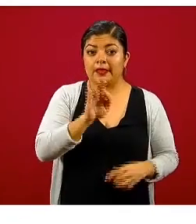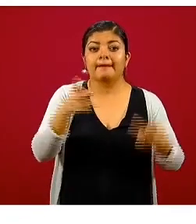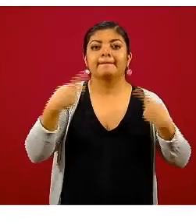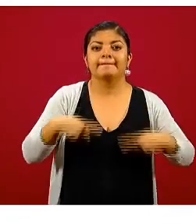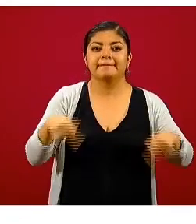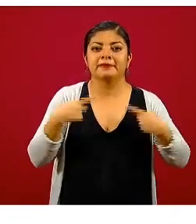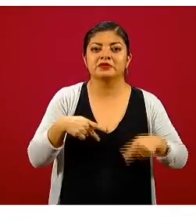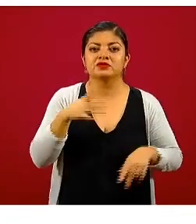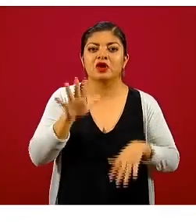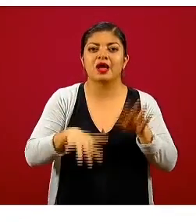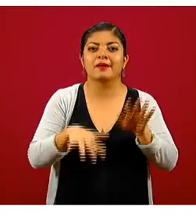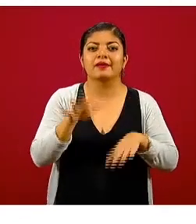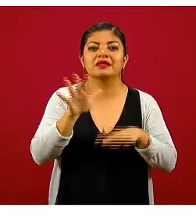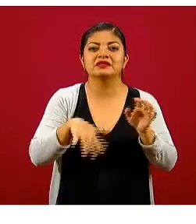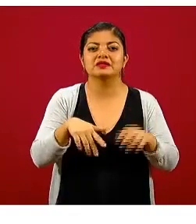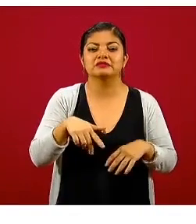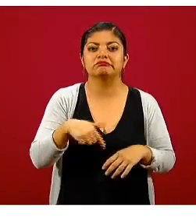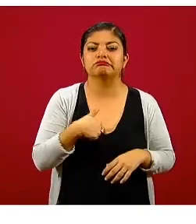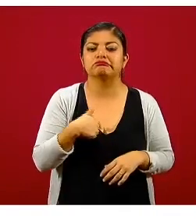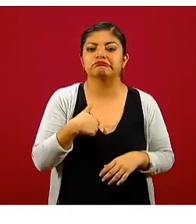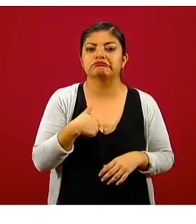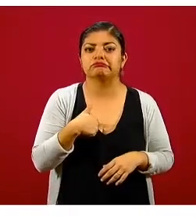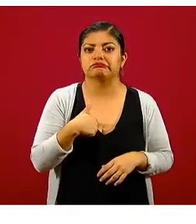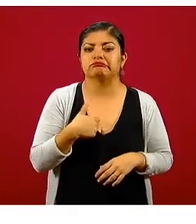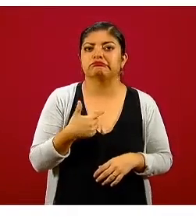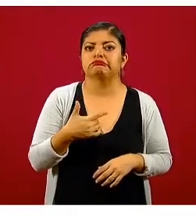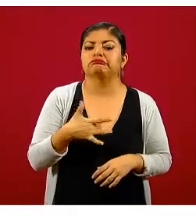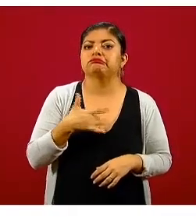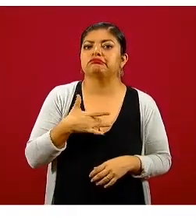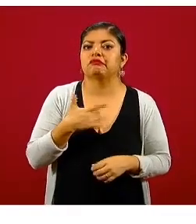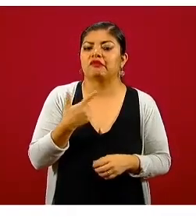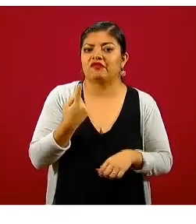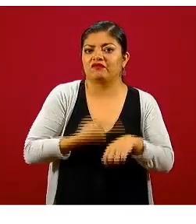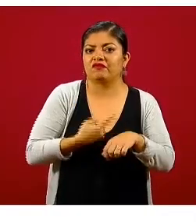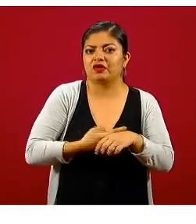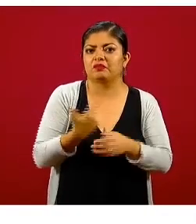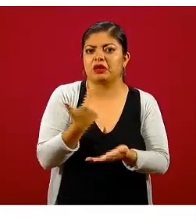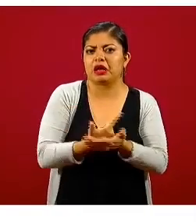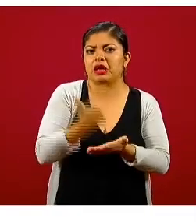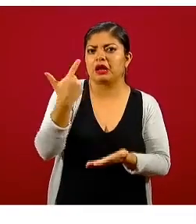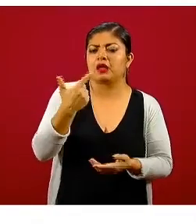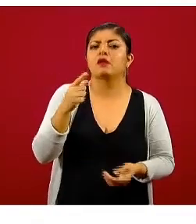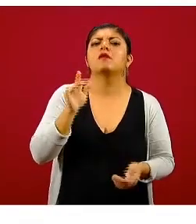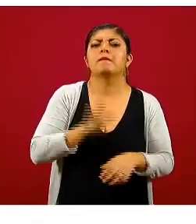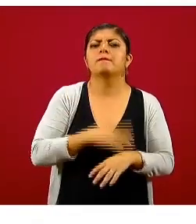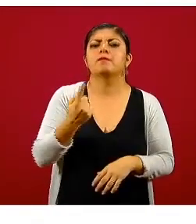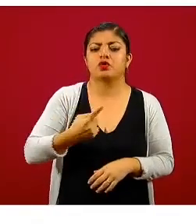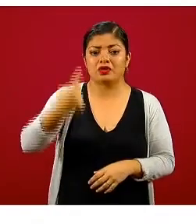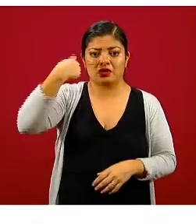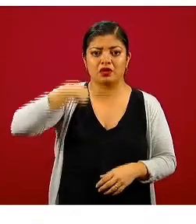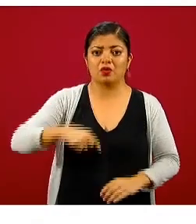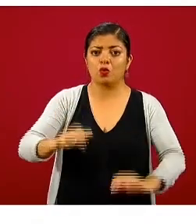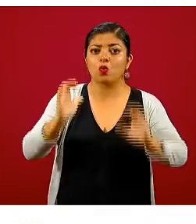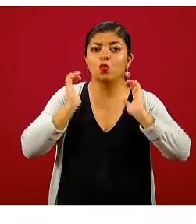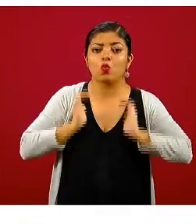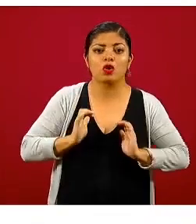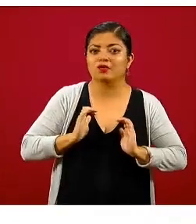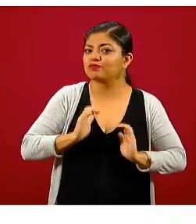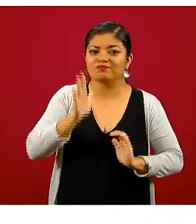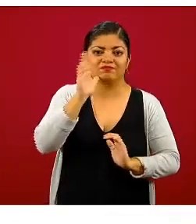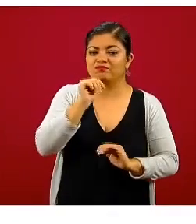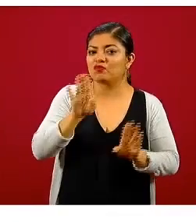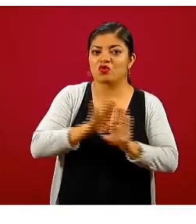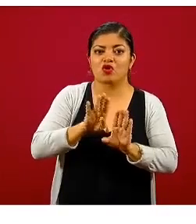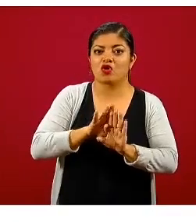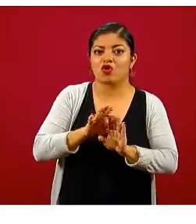expresa una enfermedad grave es precisamente porque el sistema inmunológico no ha podido controlar la